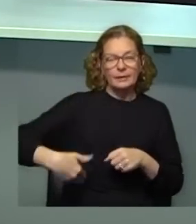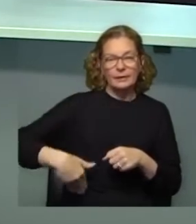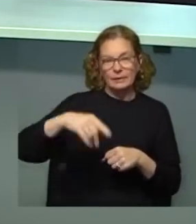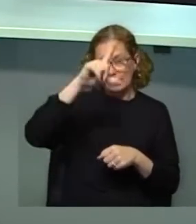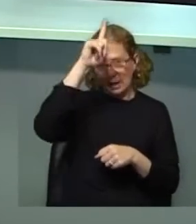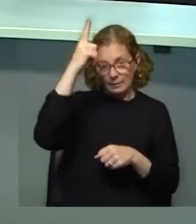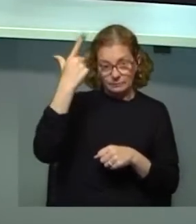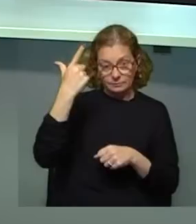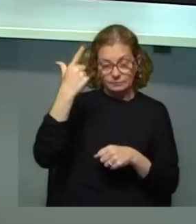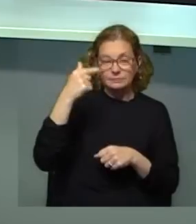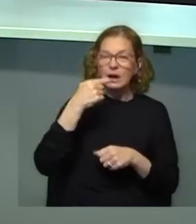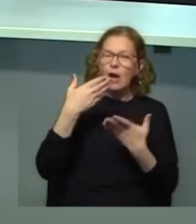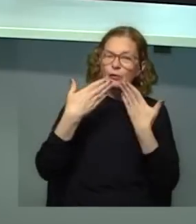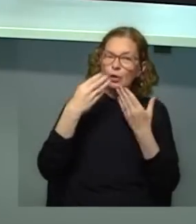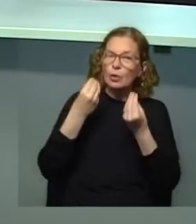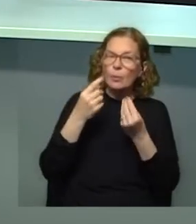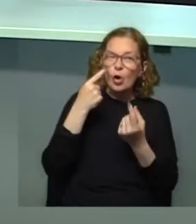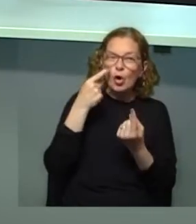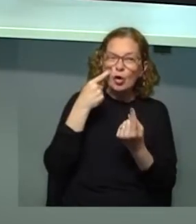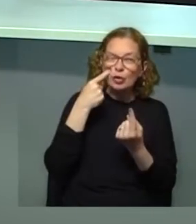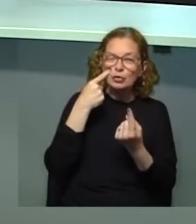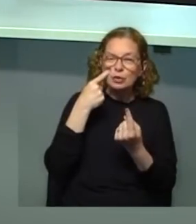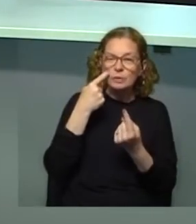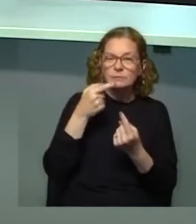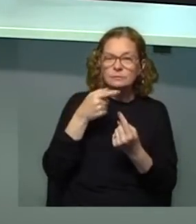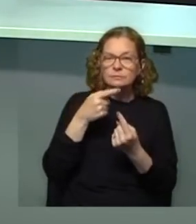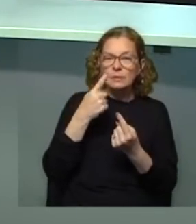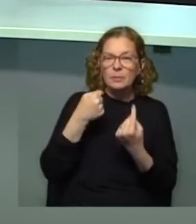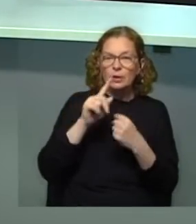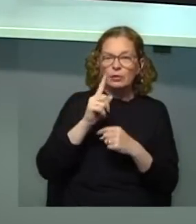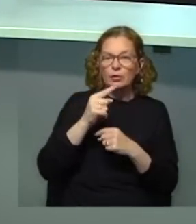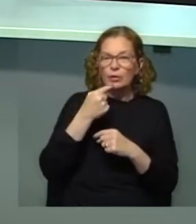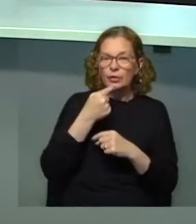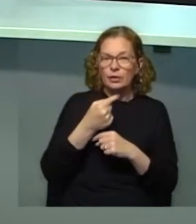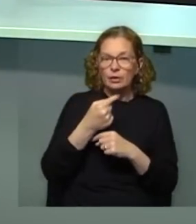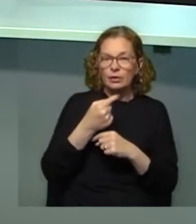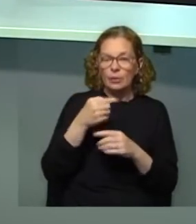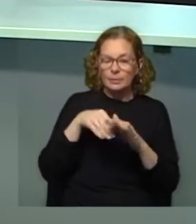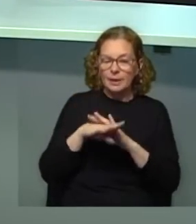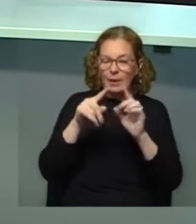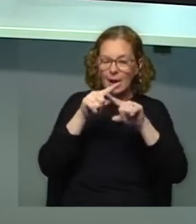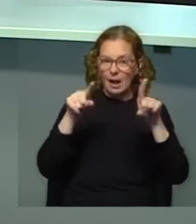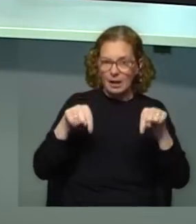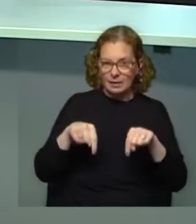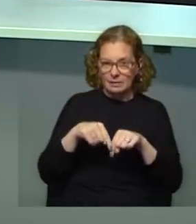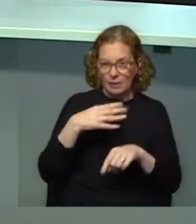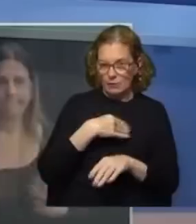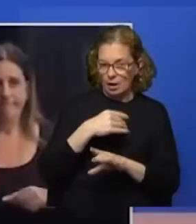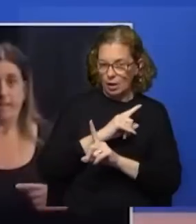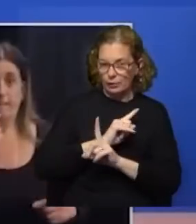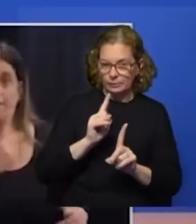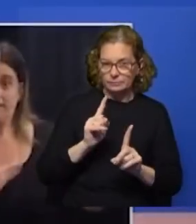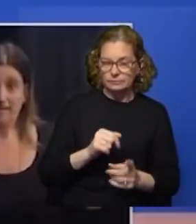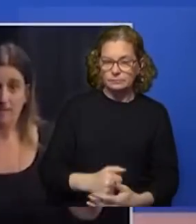la calle Pou justamente habló de cómo fue Que conoció Sí pero no nombró que hubiera integrado listas nacionalistas